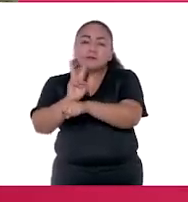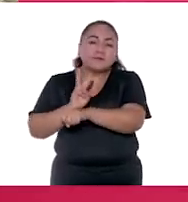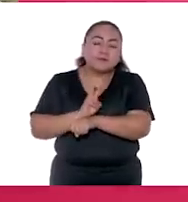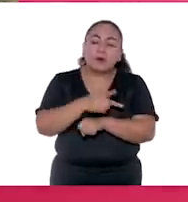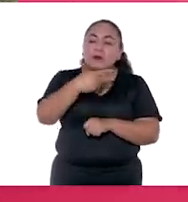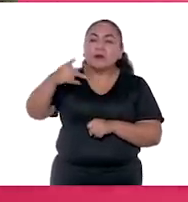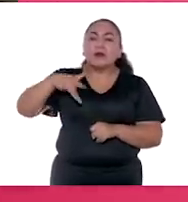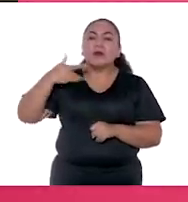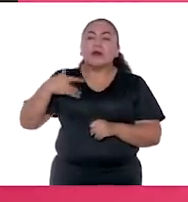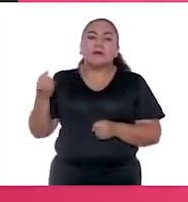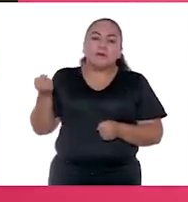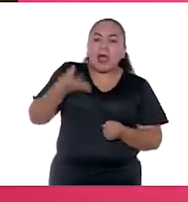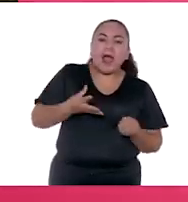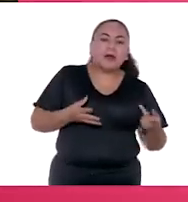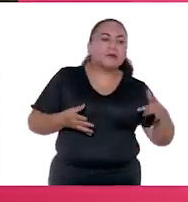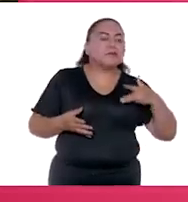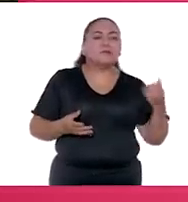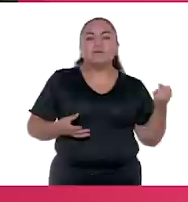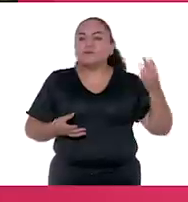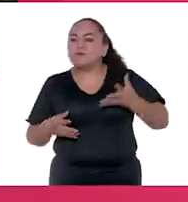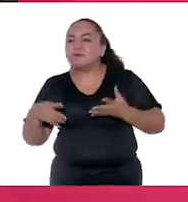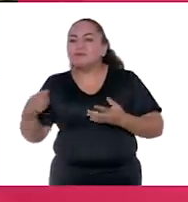de su inspiración.